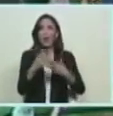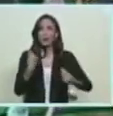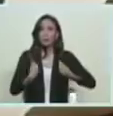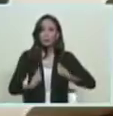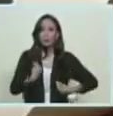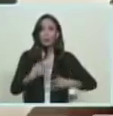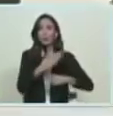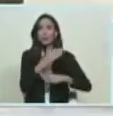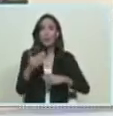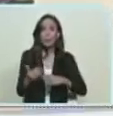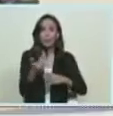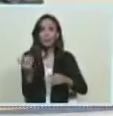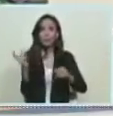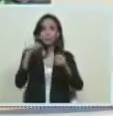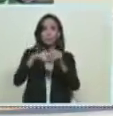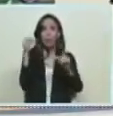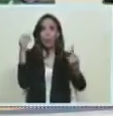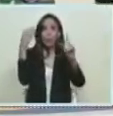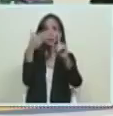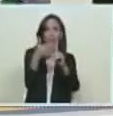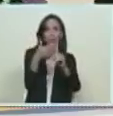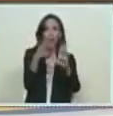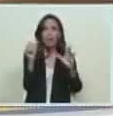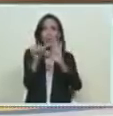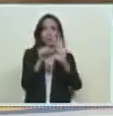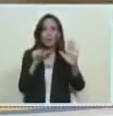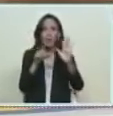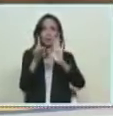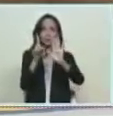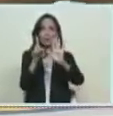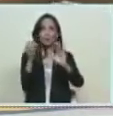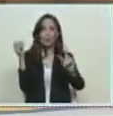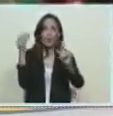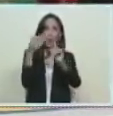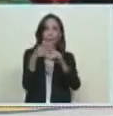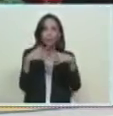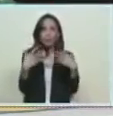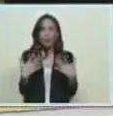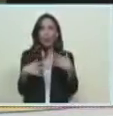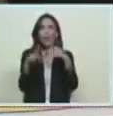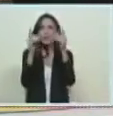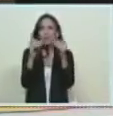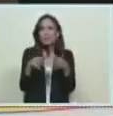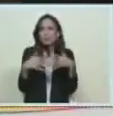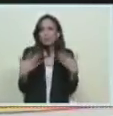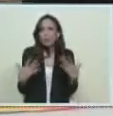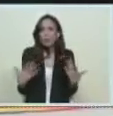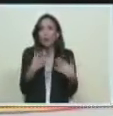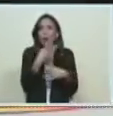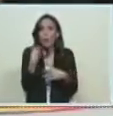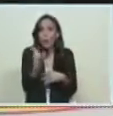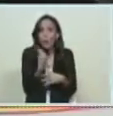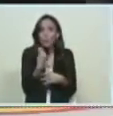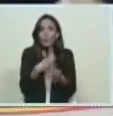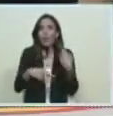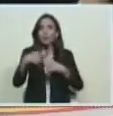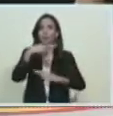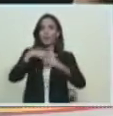por esto que nosotros, enmarcados en el objetivo número 6 de los objetivos del milenio, decidimos, como una juventud